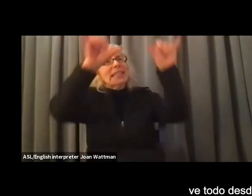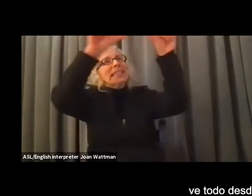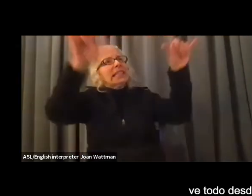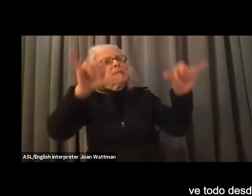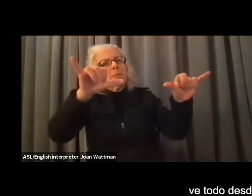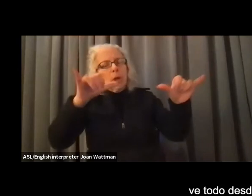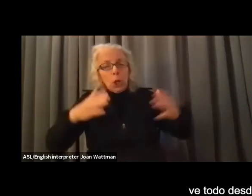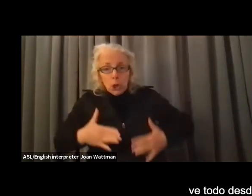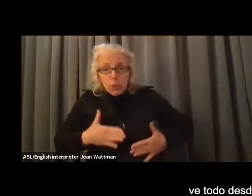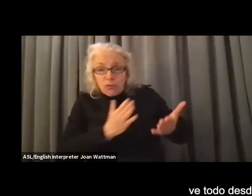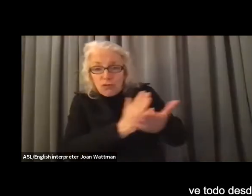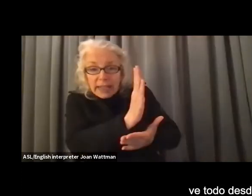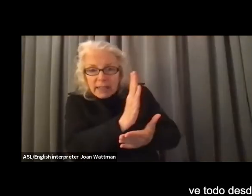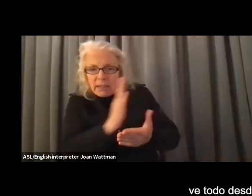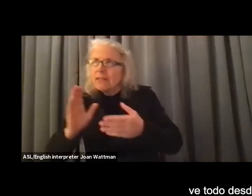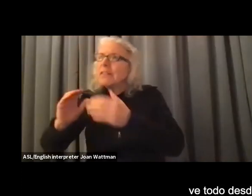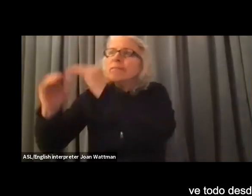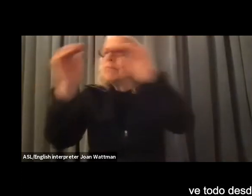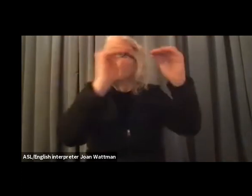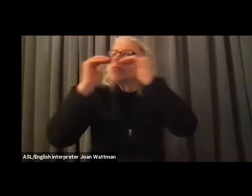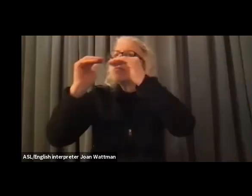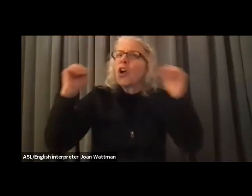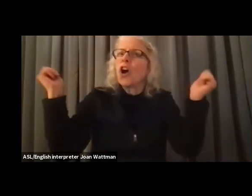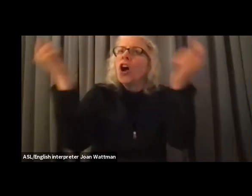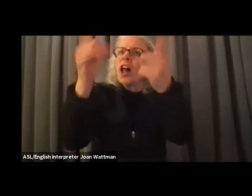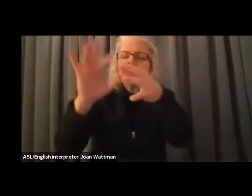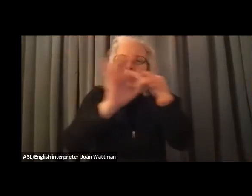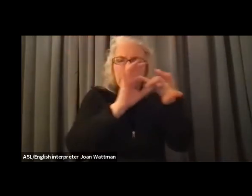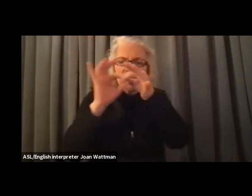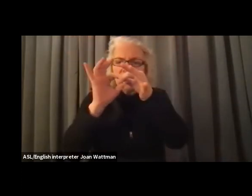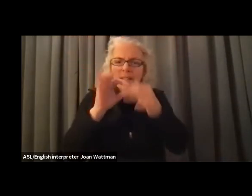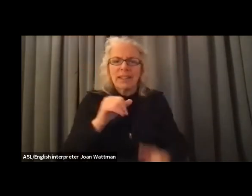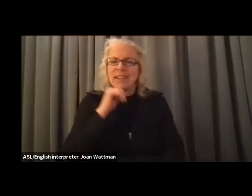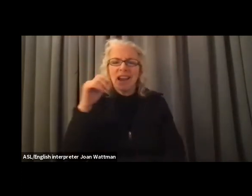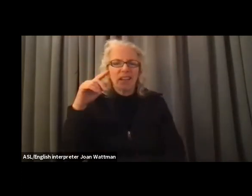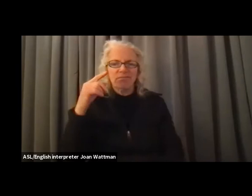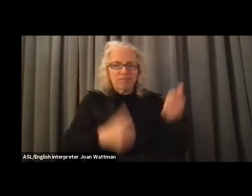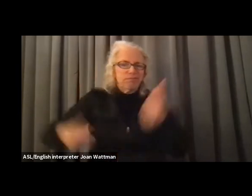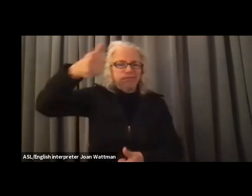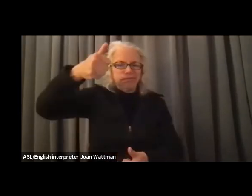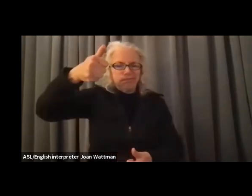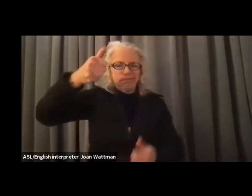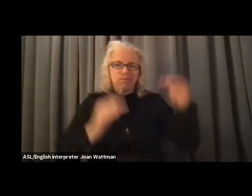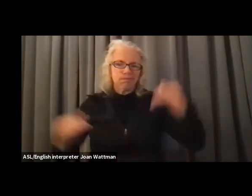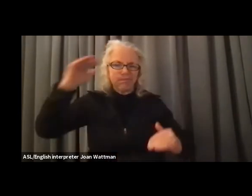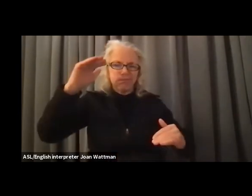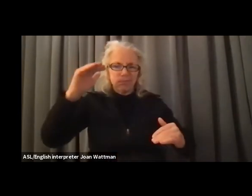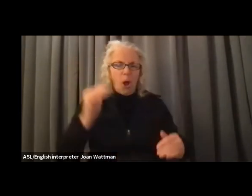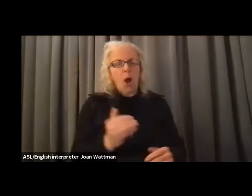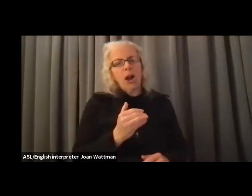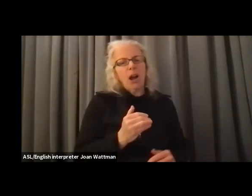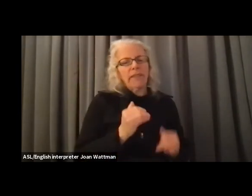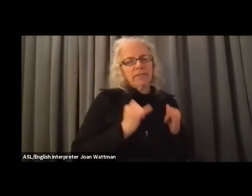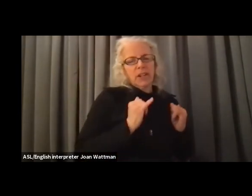lo individual. Creo que es necesario seguir pariendo una política para la vida como mujeres,